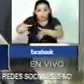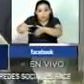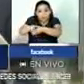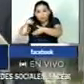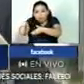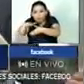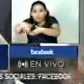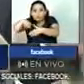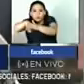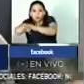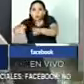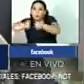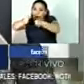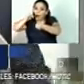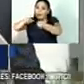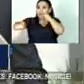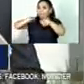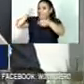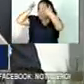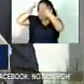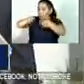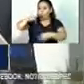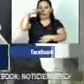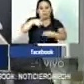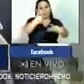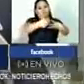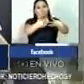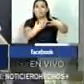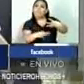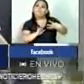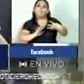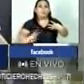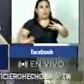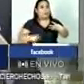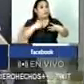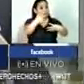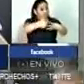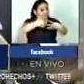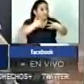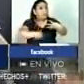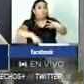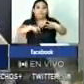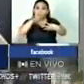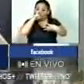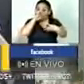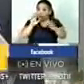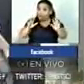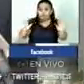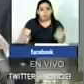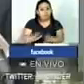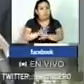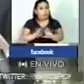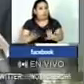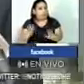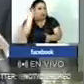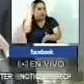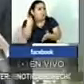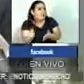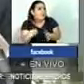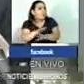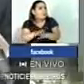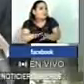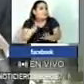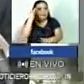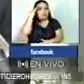salido las órdenes. Entonces están tomando todas las medidas necesarias, son bastante restrictivas para ellos y no tienen ahorita fecha de cierre.